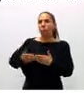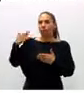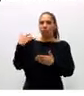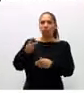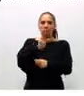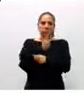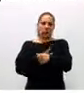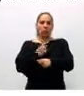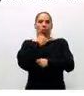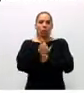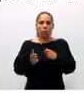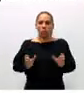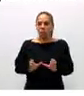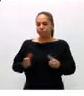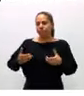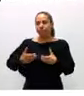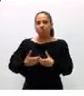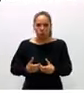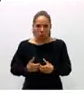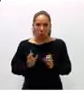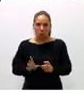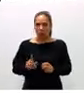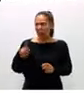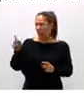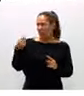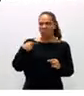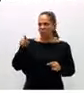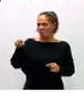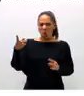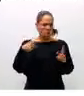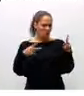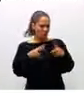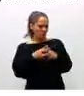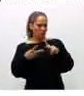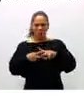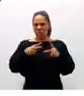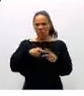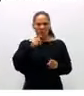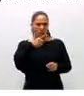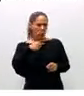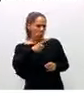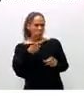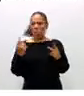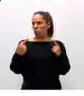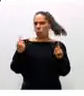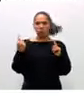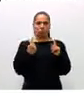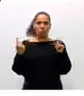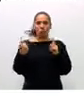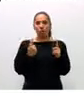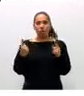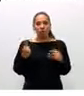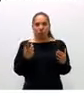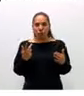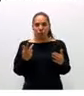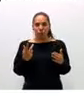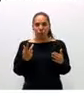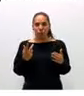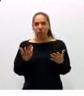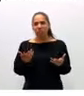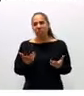liderazgo. Pelearon públicamente, se boicotearon, arruinaron el proyecto porque la comunidad ya no